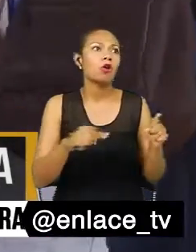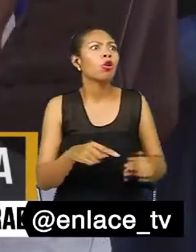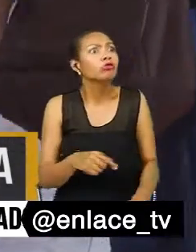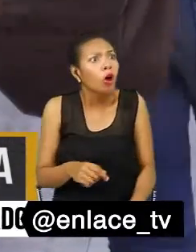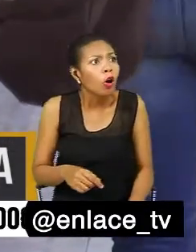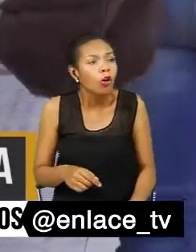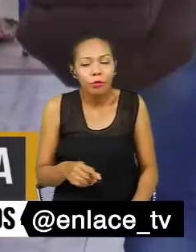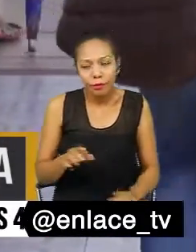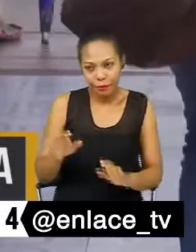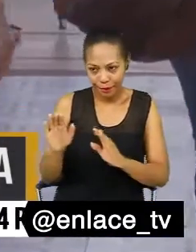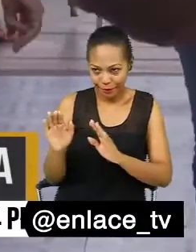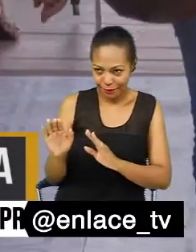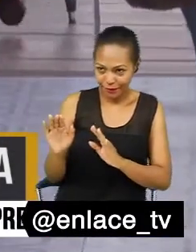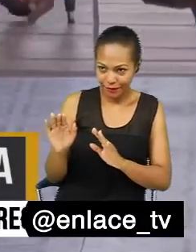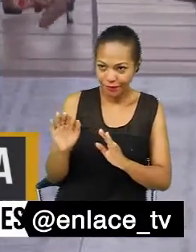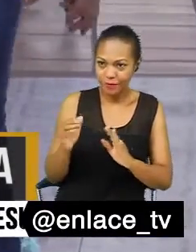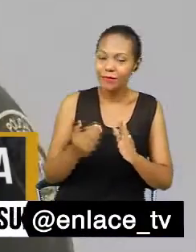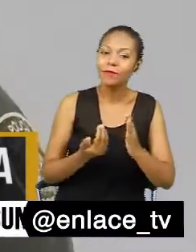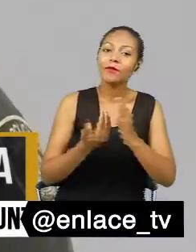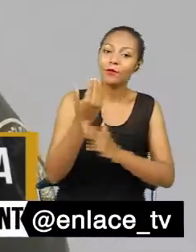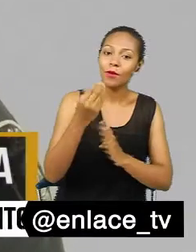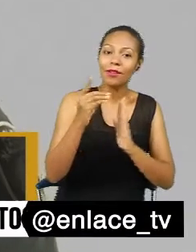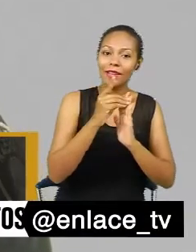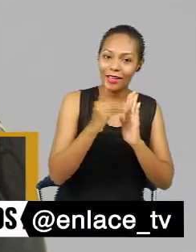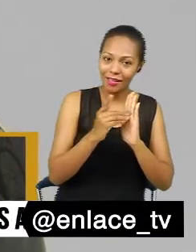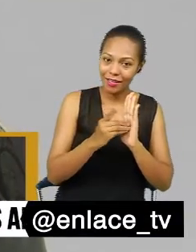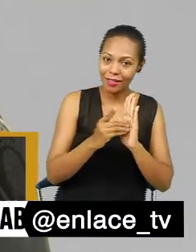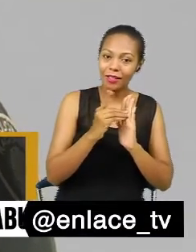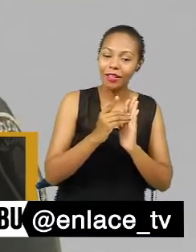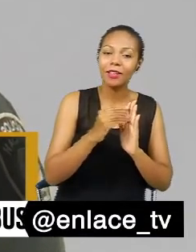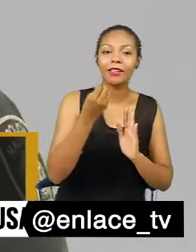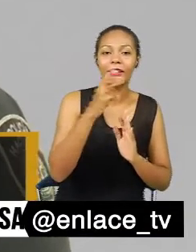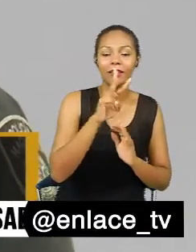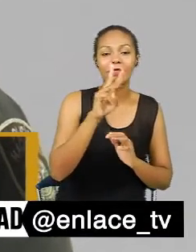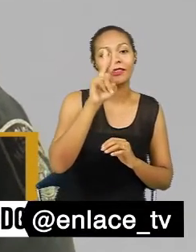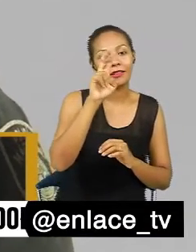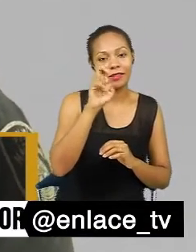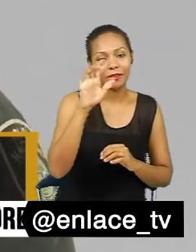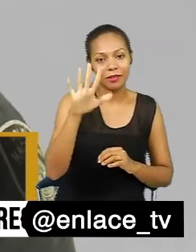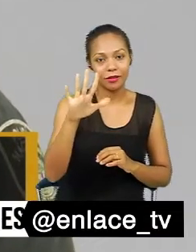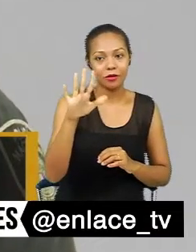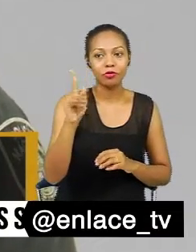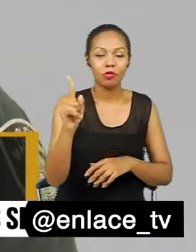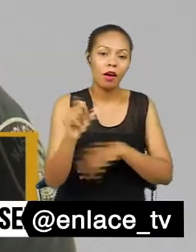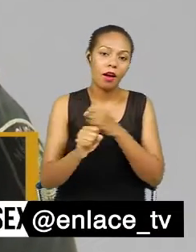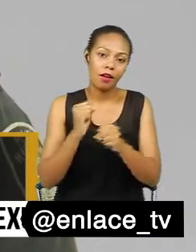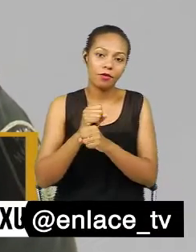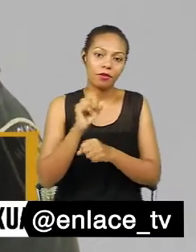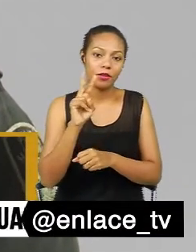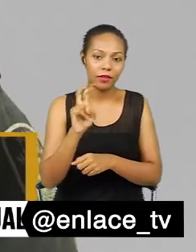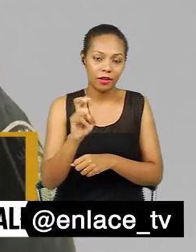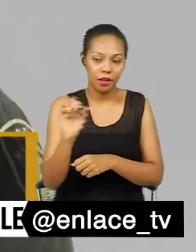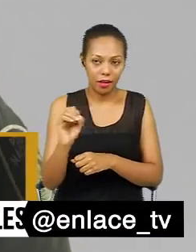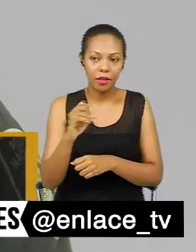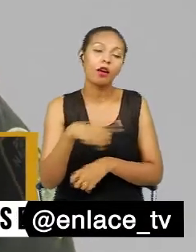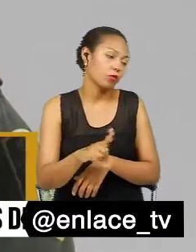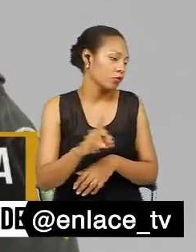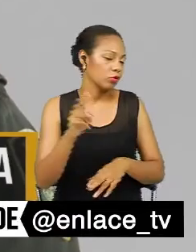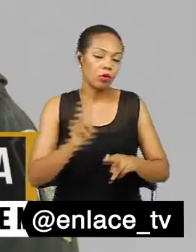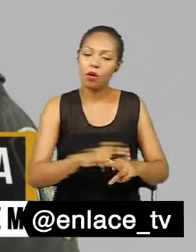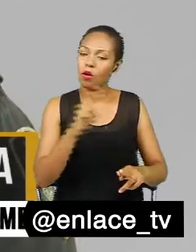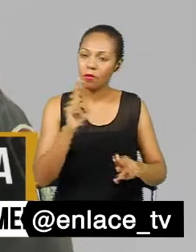que se actualiza lo que teníamos en el decreto 1355 del 70, que es la norma que se encuentra en vigente en la actualidad y que